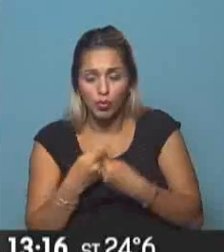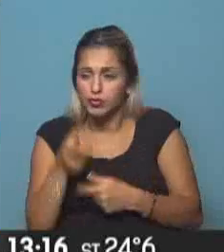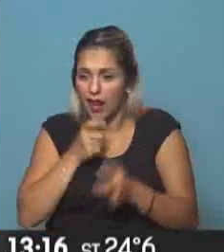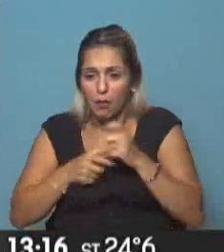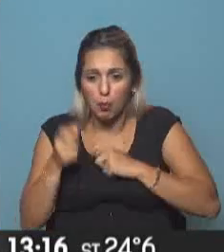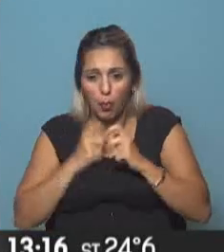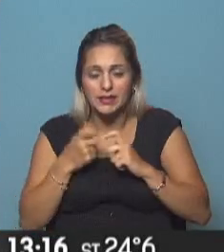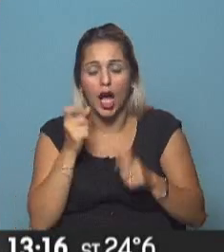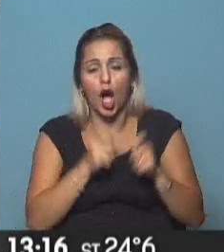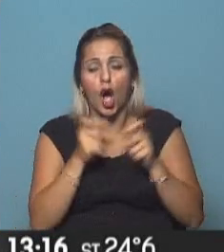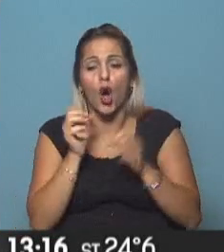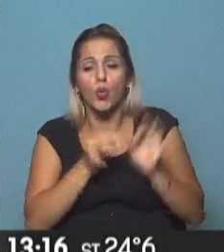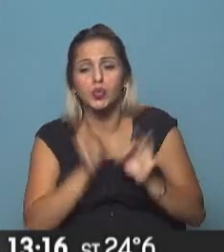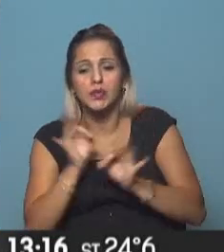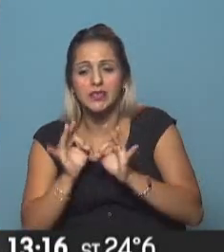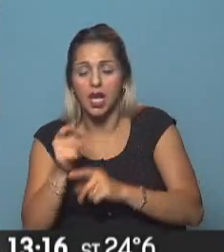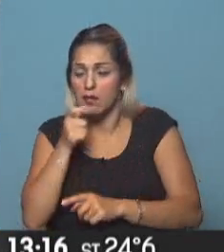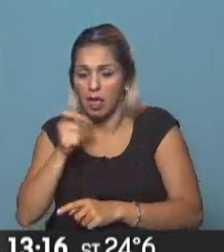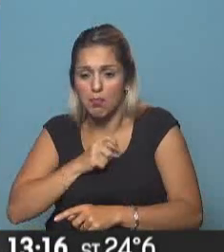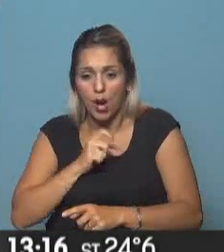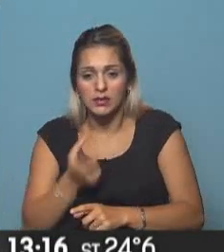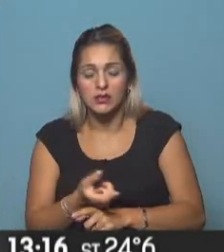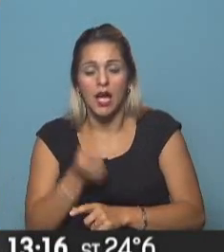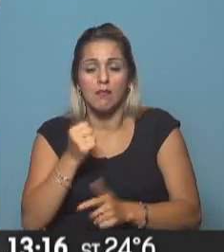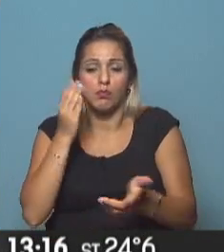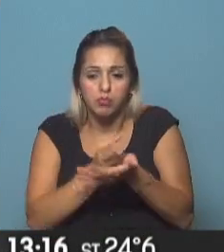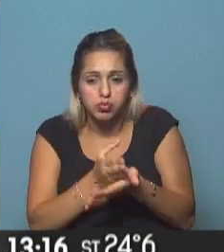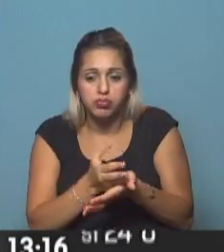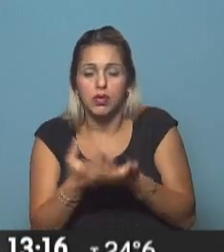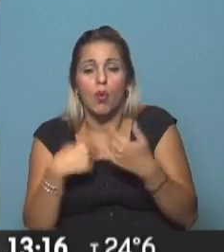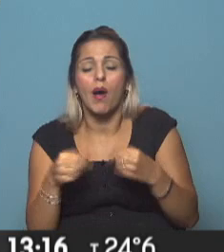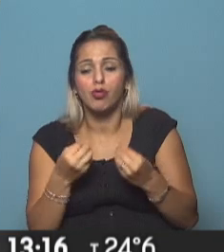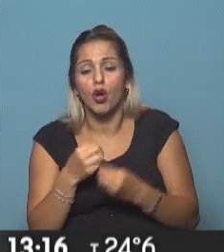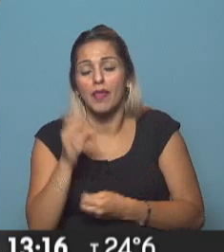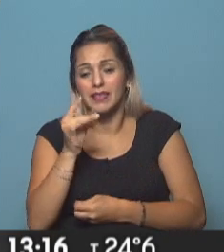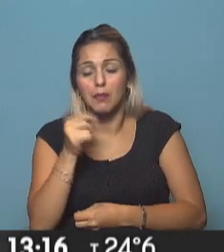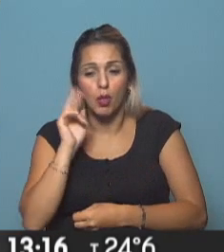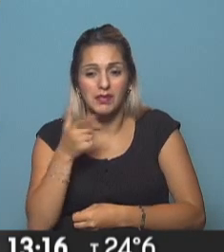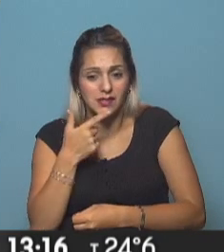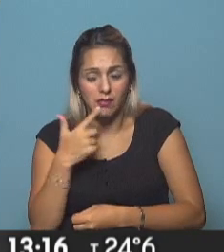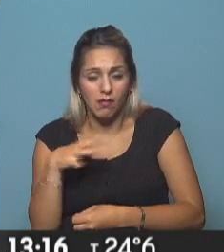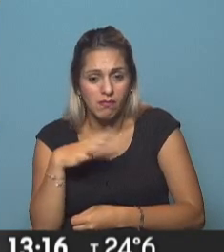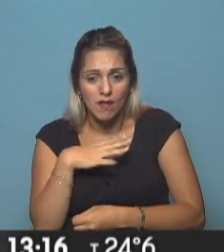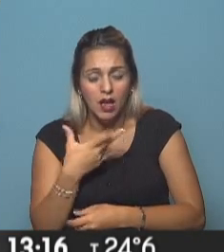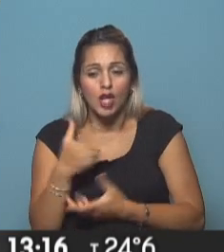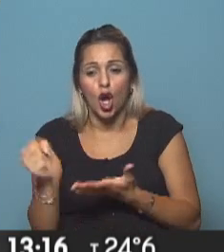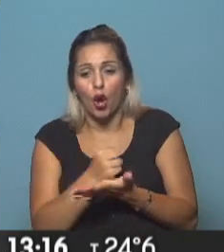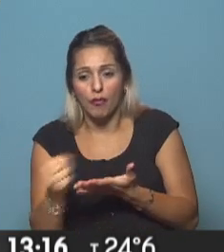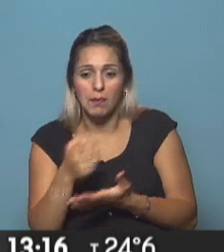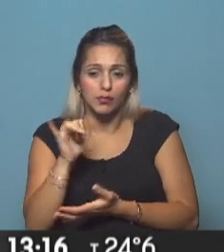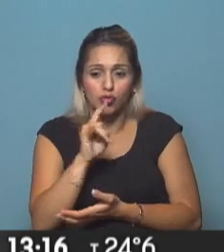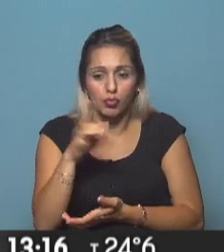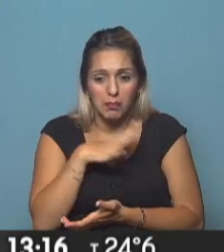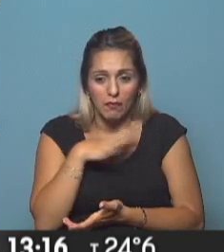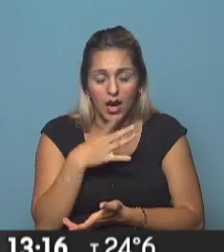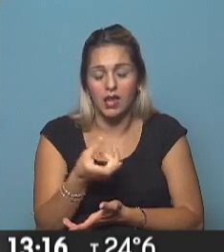justicia. Fallos, las sentencias dictadas en diciembre de 2015 todavía no han sido confirmadas. La sala